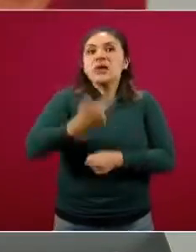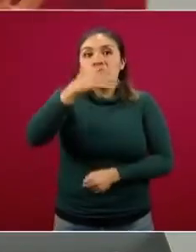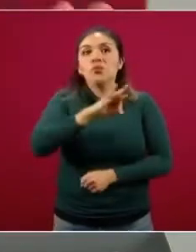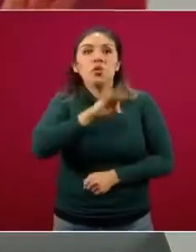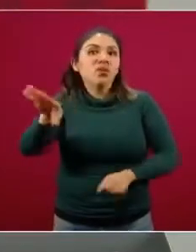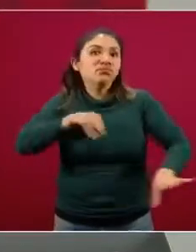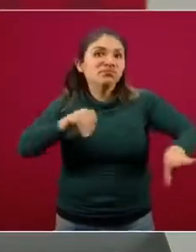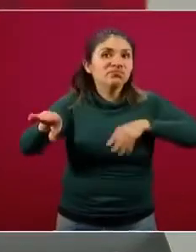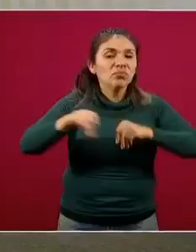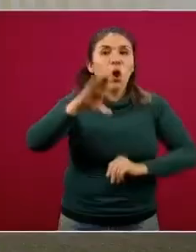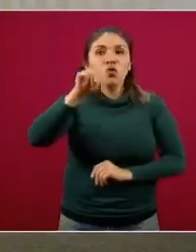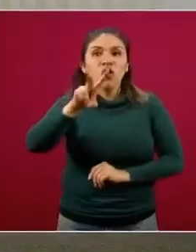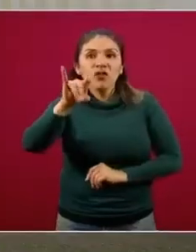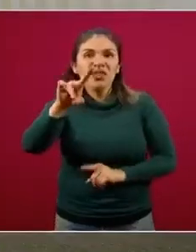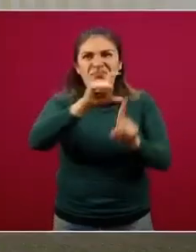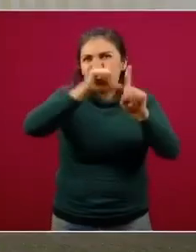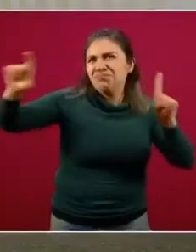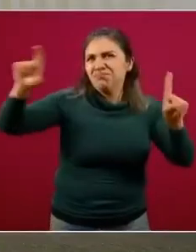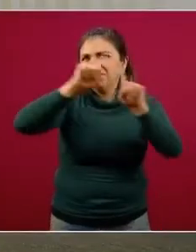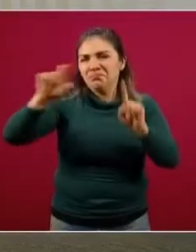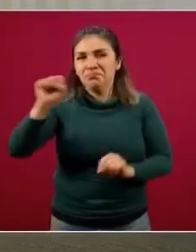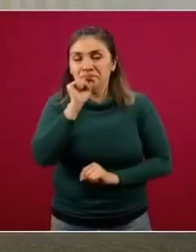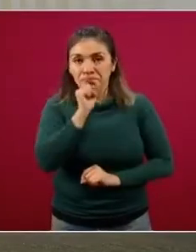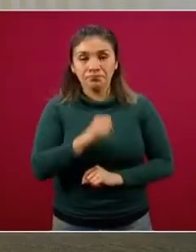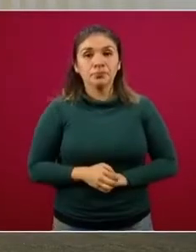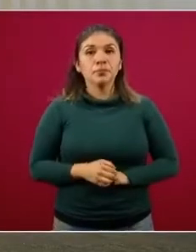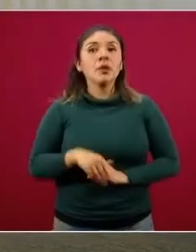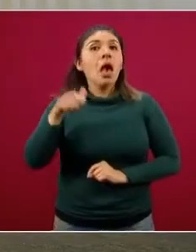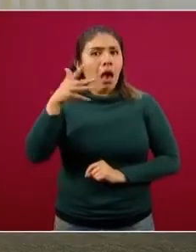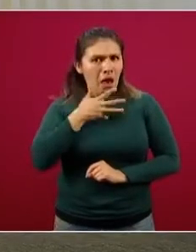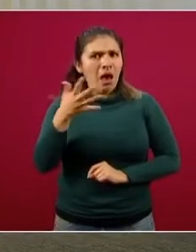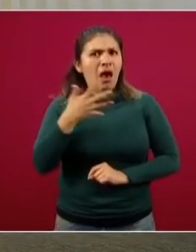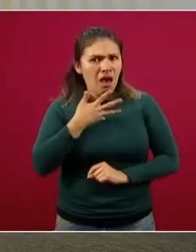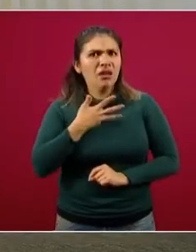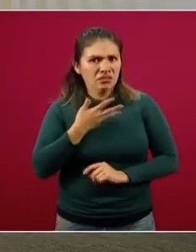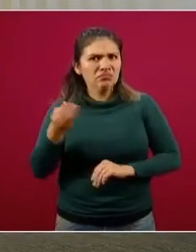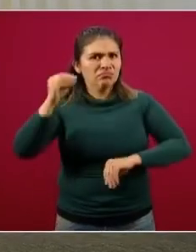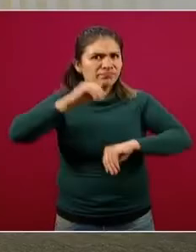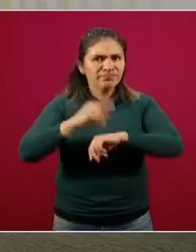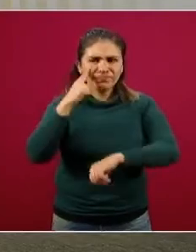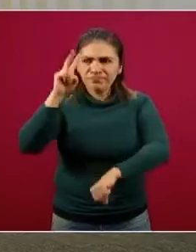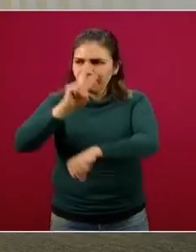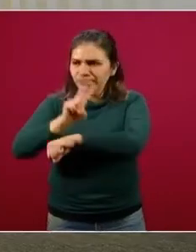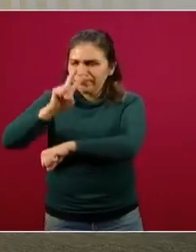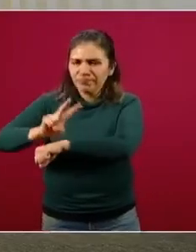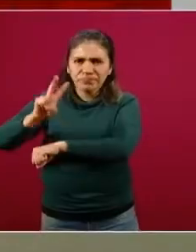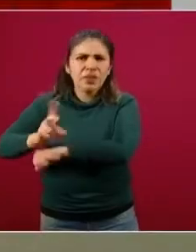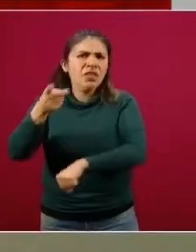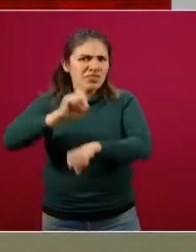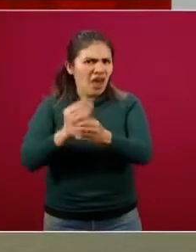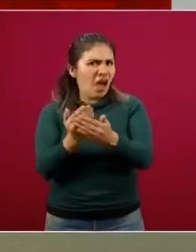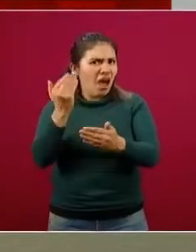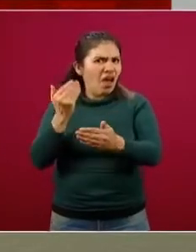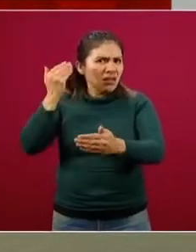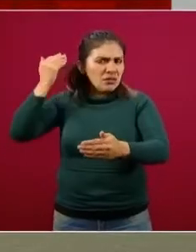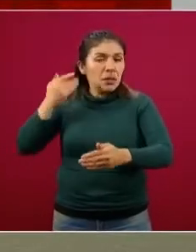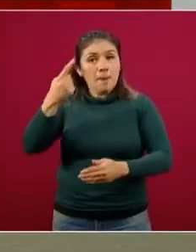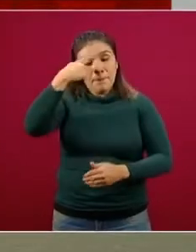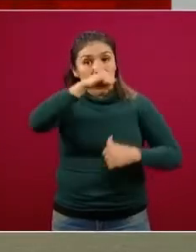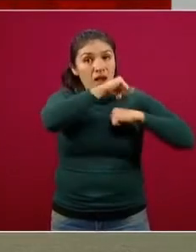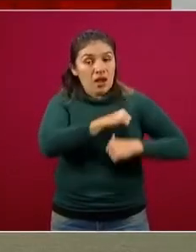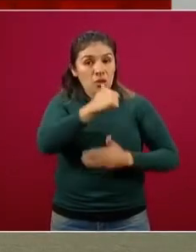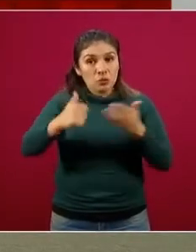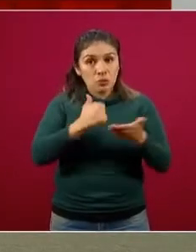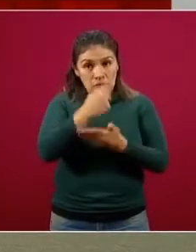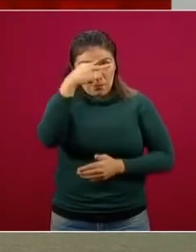de contagio, COVID, etcétera. Y hay un operativo muy estructurado, muy montado desde hace ya varios días. Está a cargo de la Ciudad de